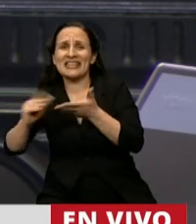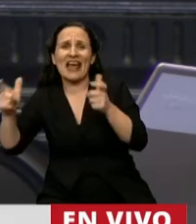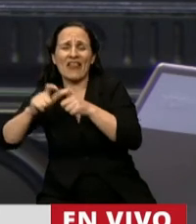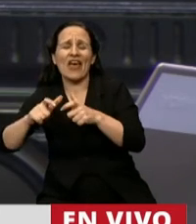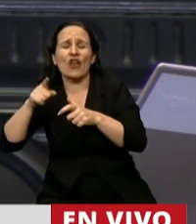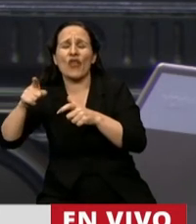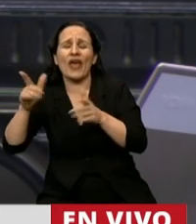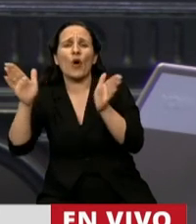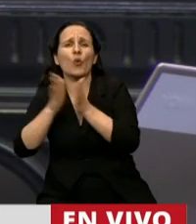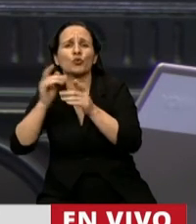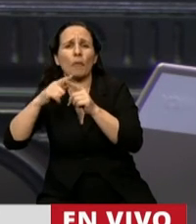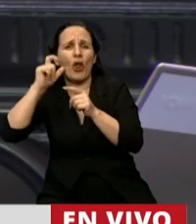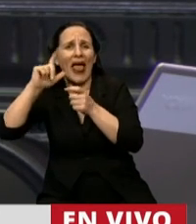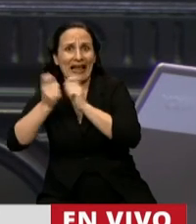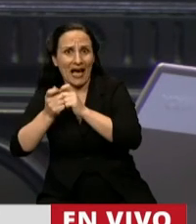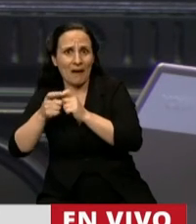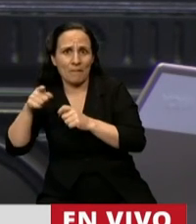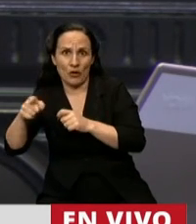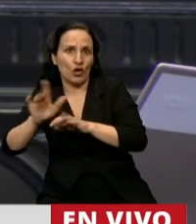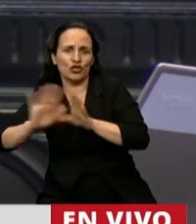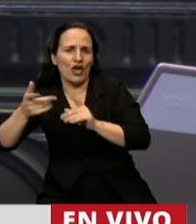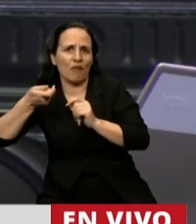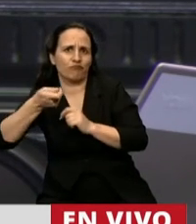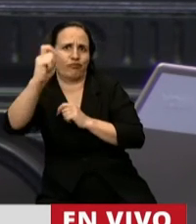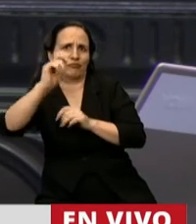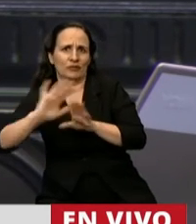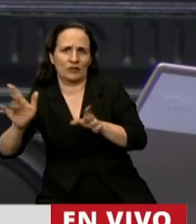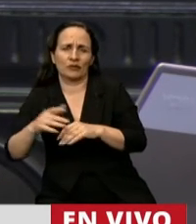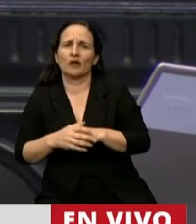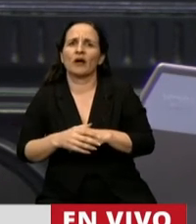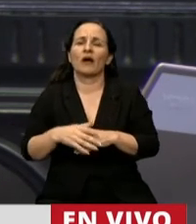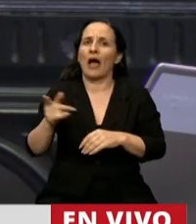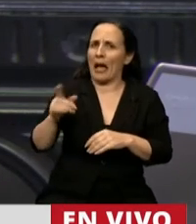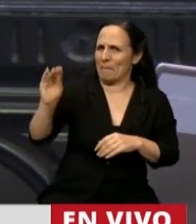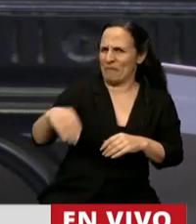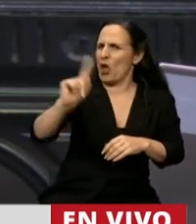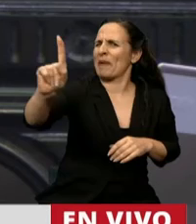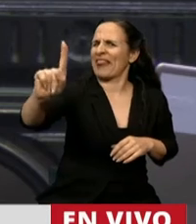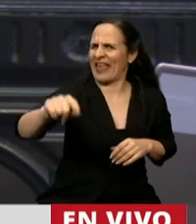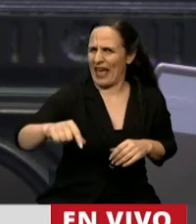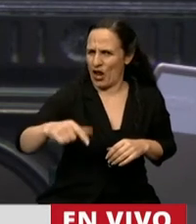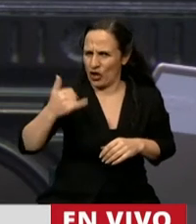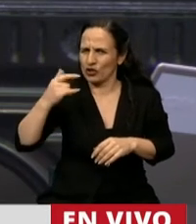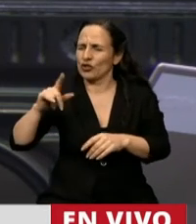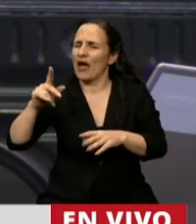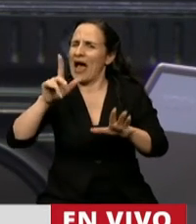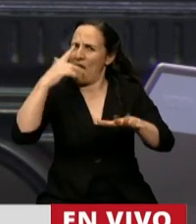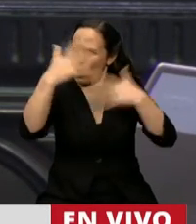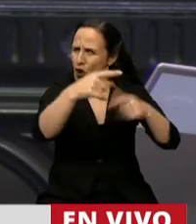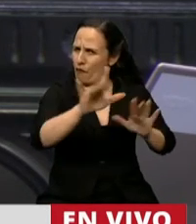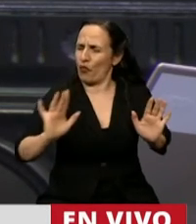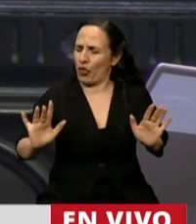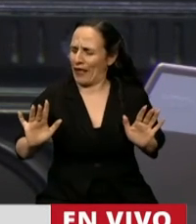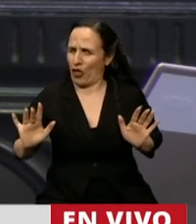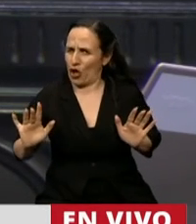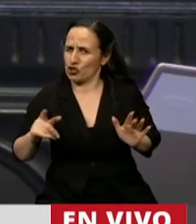así lo judicializaron. Y así no lo perdieron, porque está todavía en sede judicial. Confunden a veces